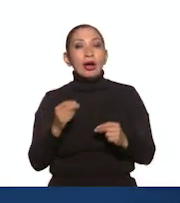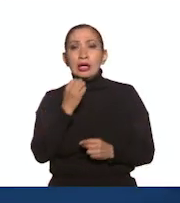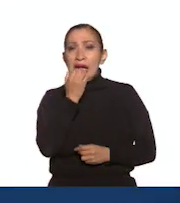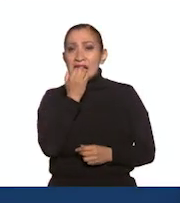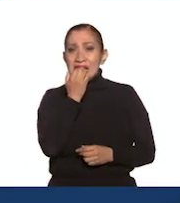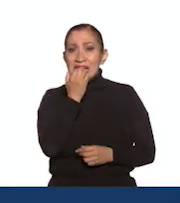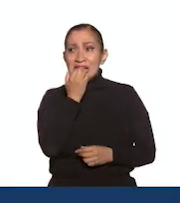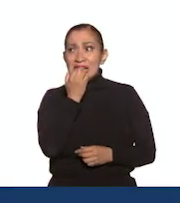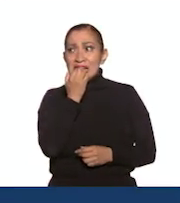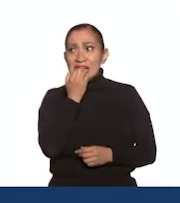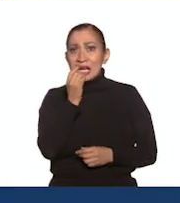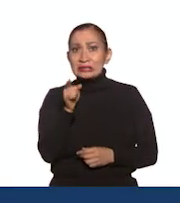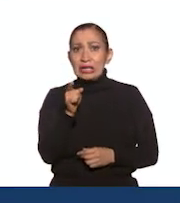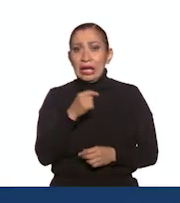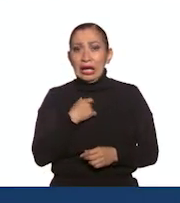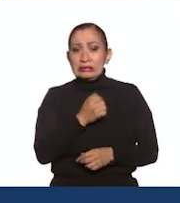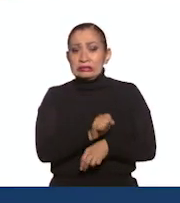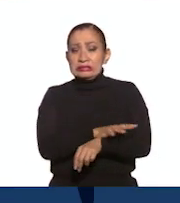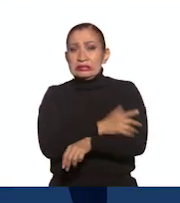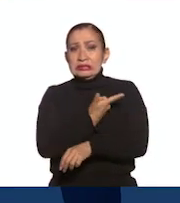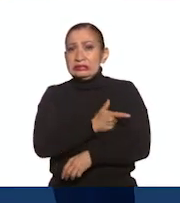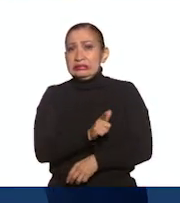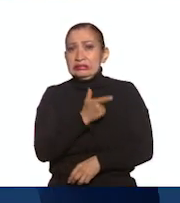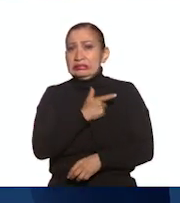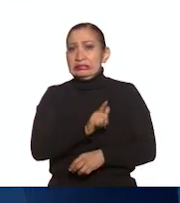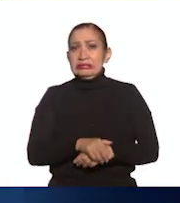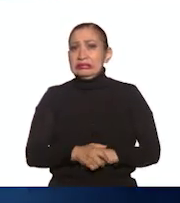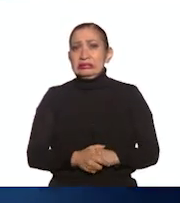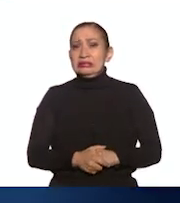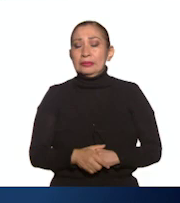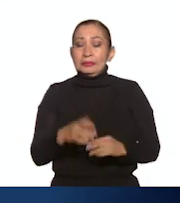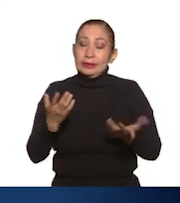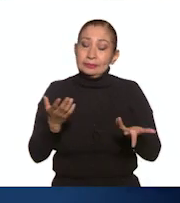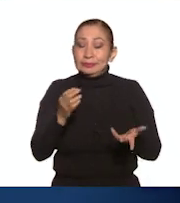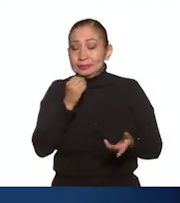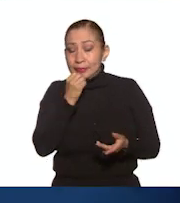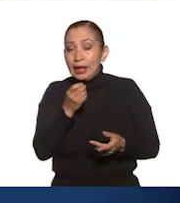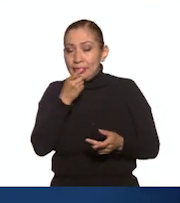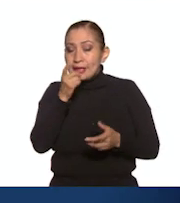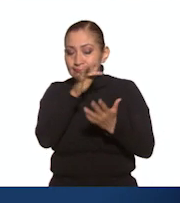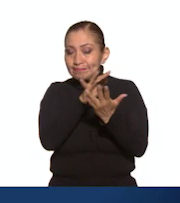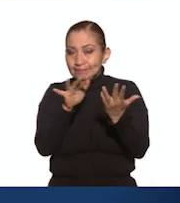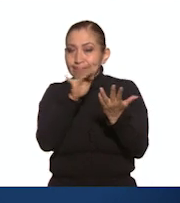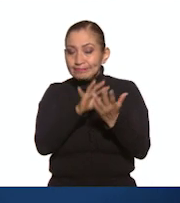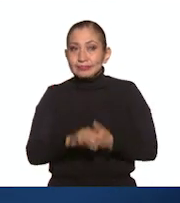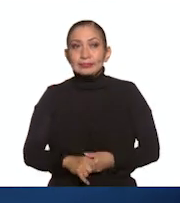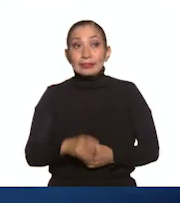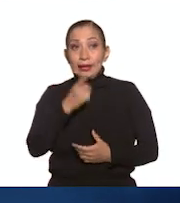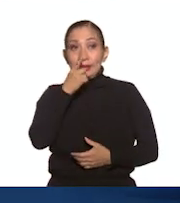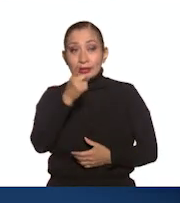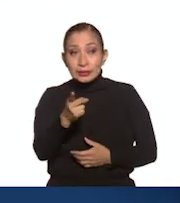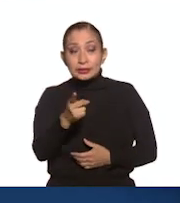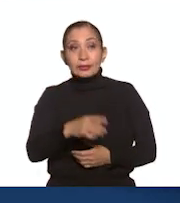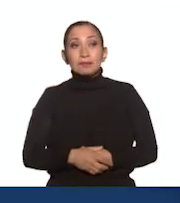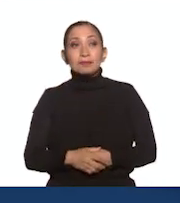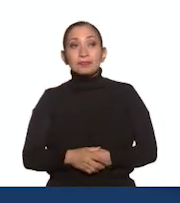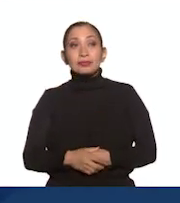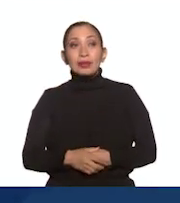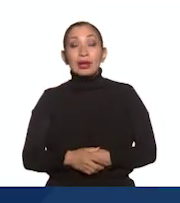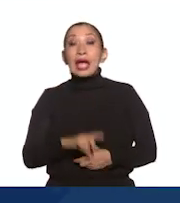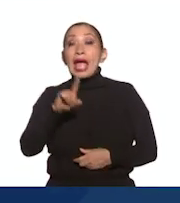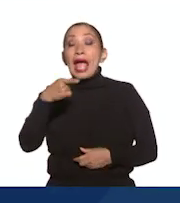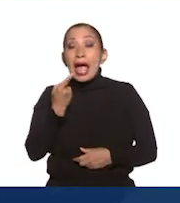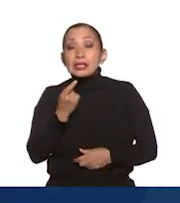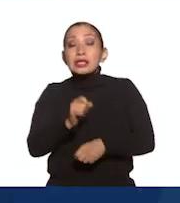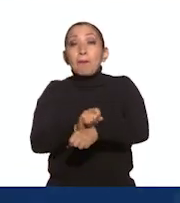¡Ay, no! Es que esa emoción creo que no me gusta mucho. Pero a ver, voy a leer lo que dice, ¿ok? Dice...